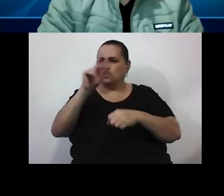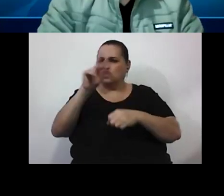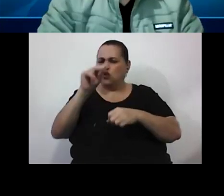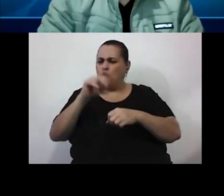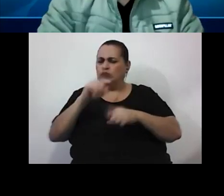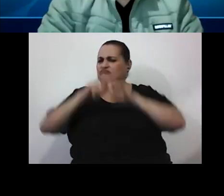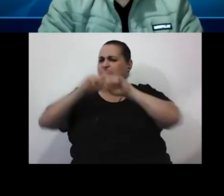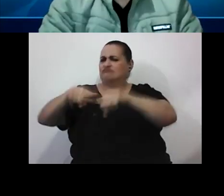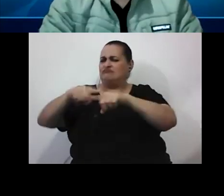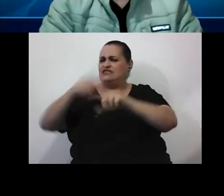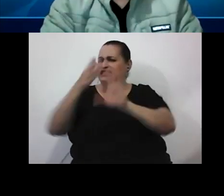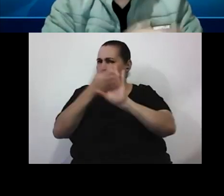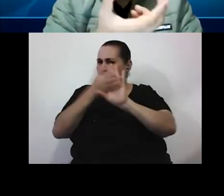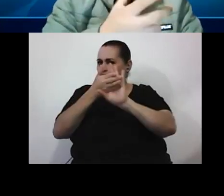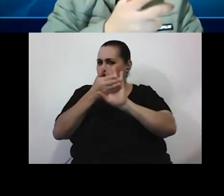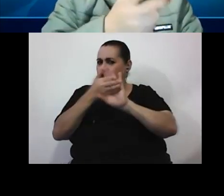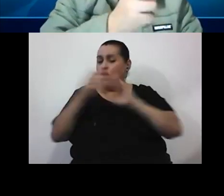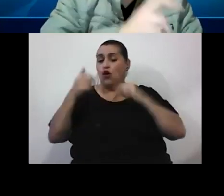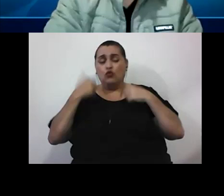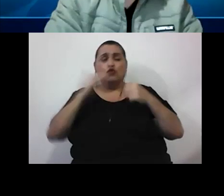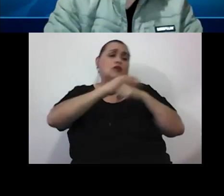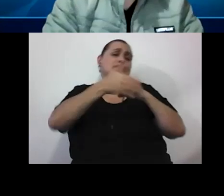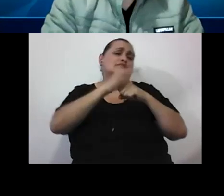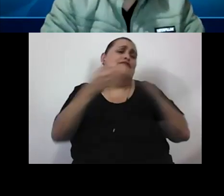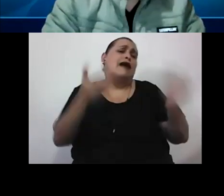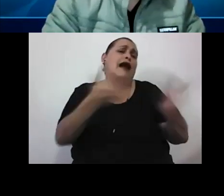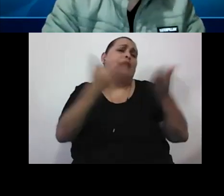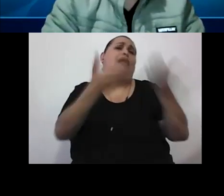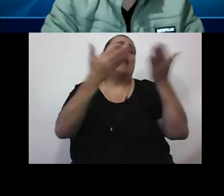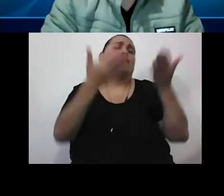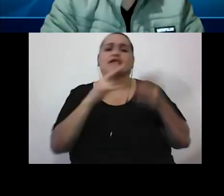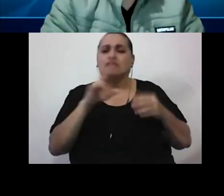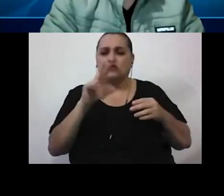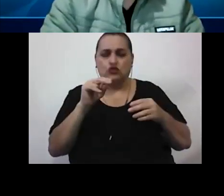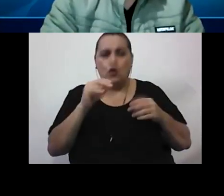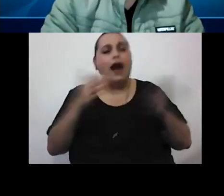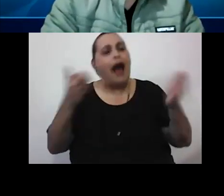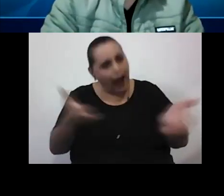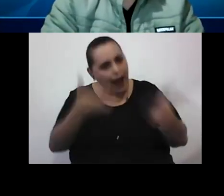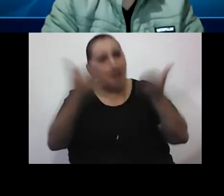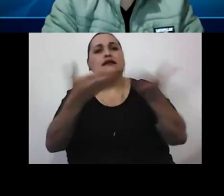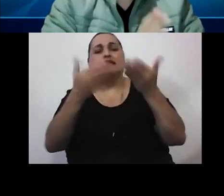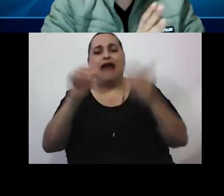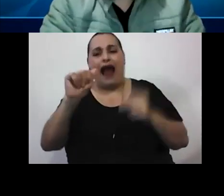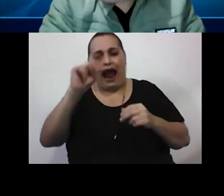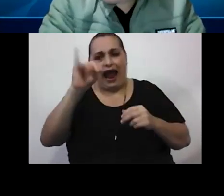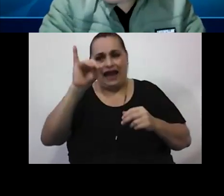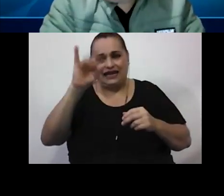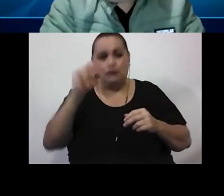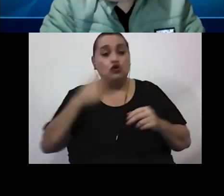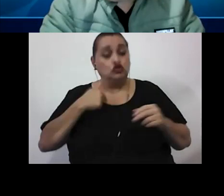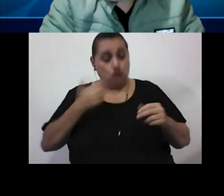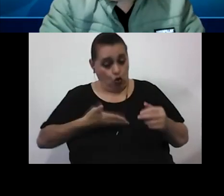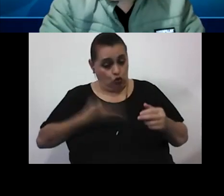vez de alabar, que es el concepto, la traducción, animar, es muy diferente decir, estoy orgulloso de